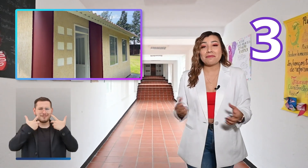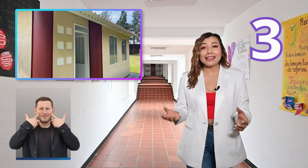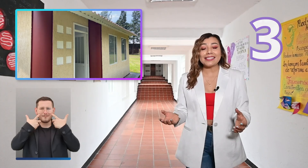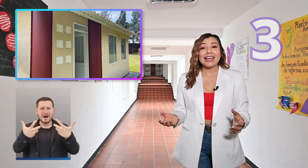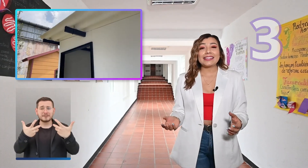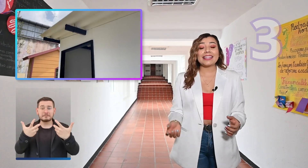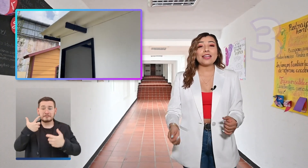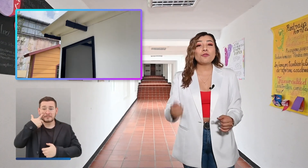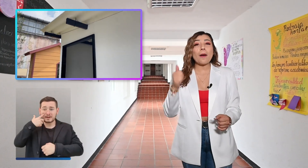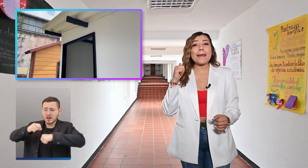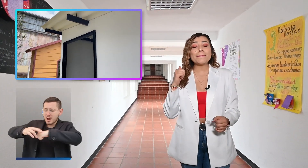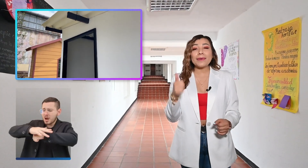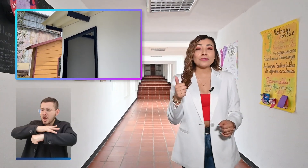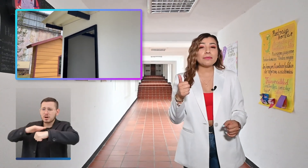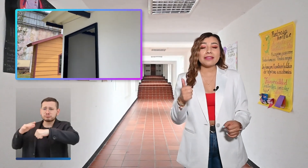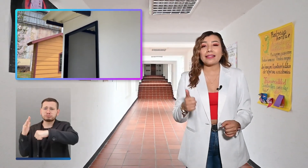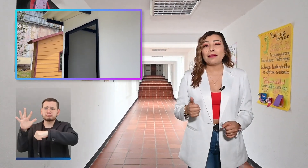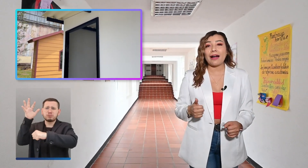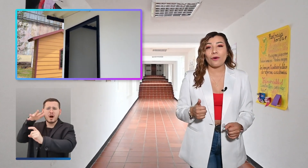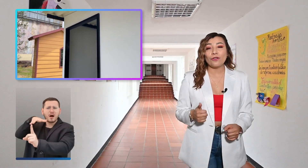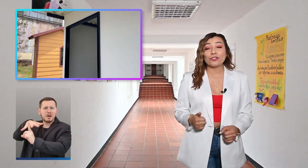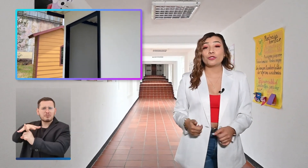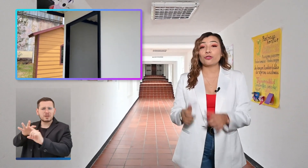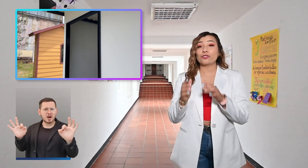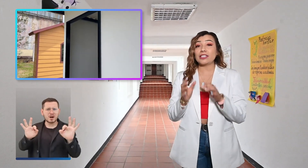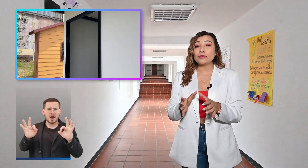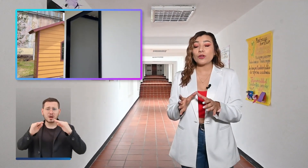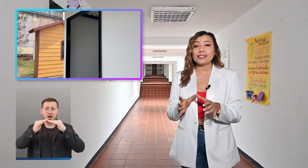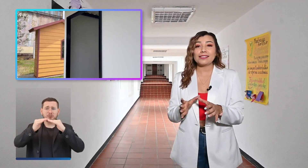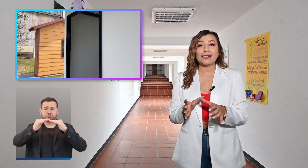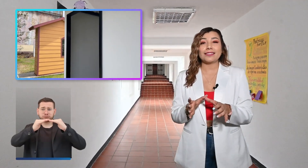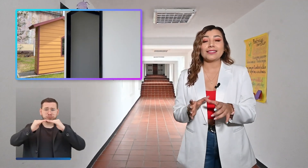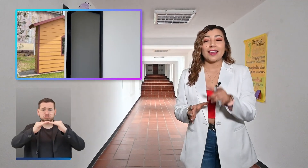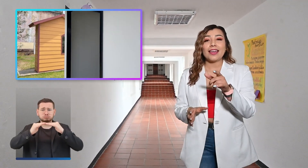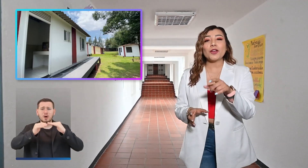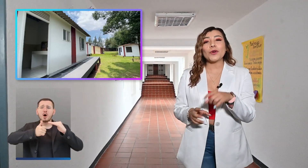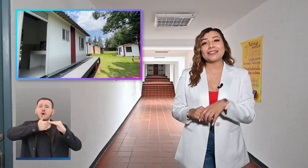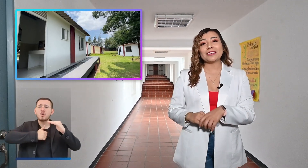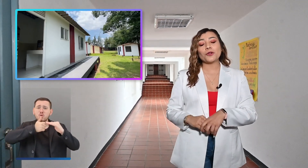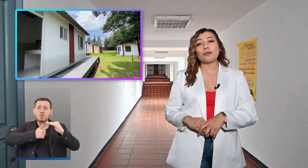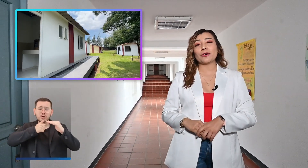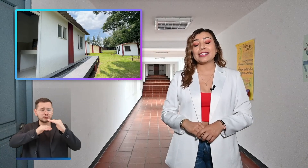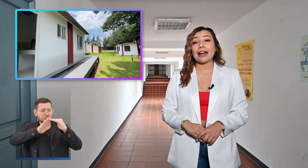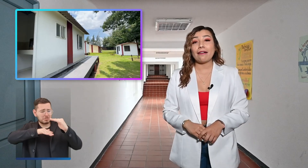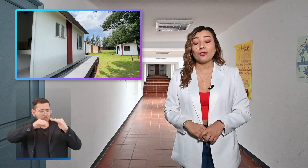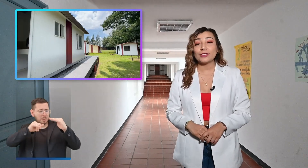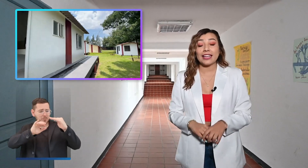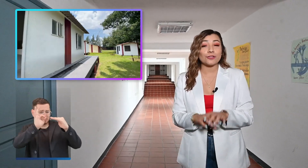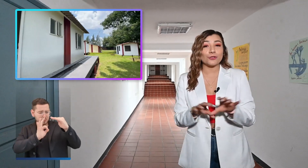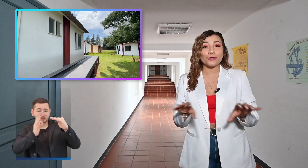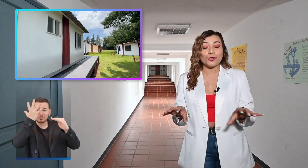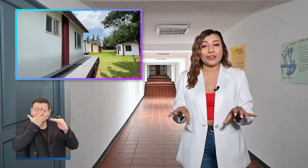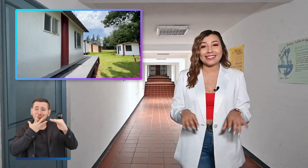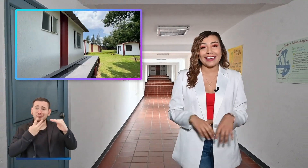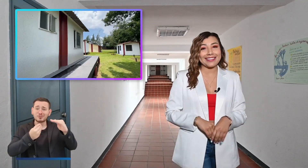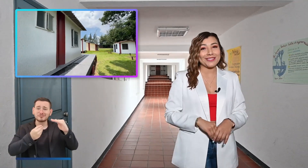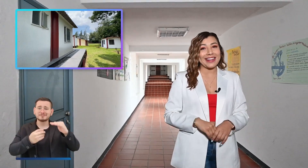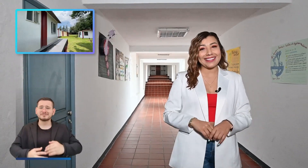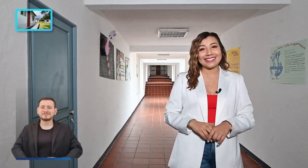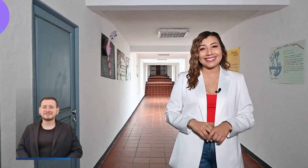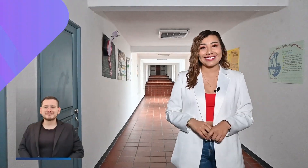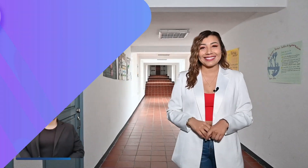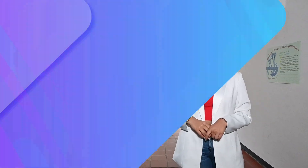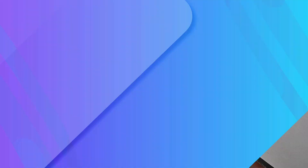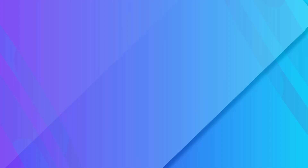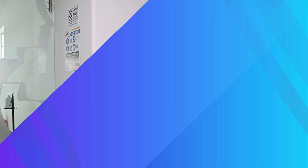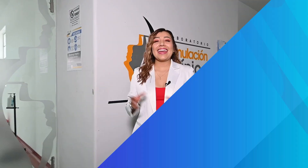que además tienen un impacto ambiental bajo, son sismo resistentes y cuentan con mejores acabados que las construcciones